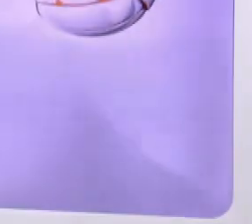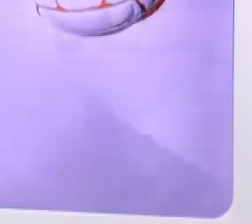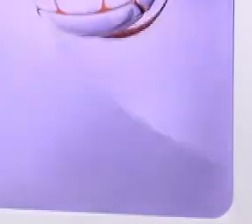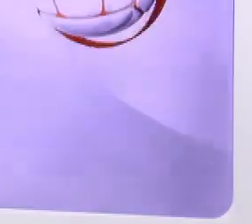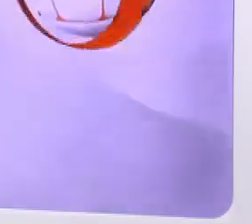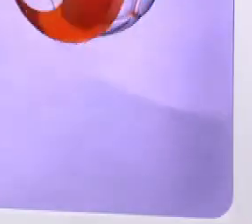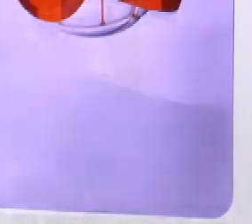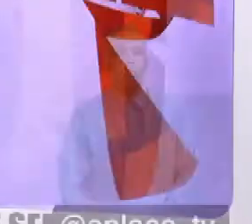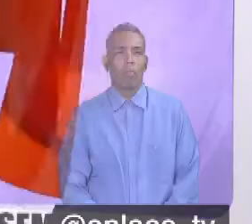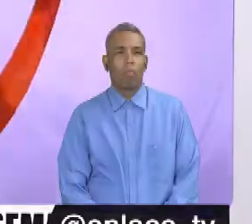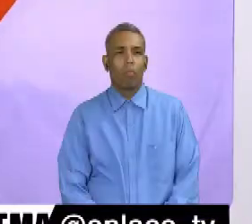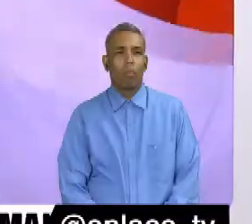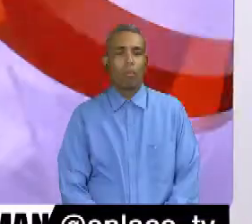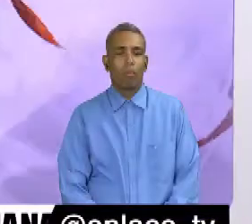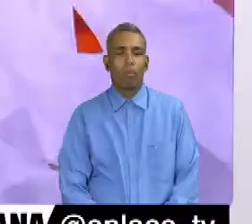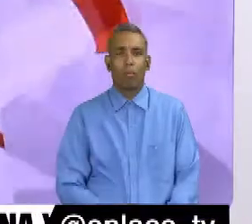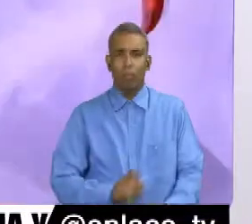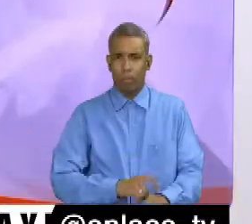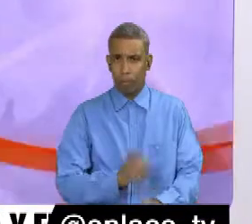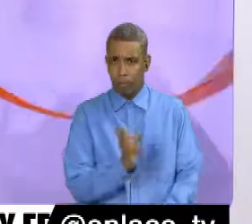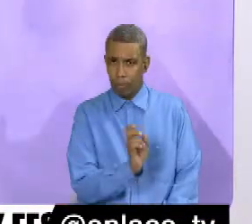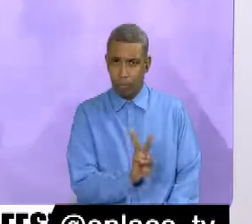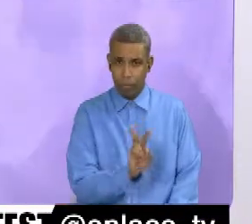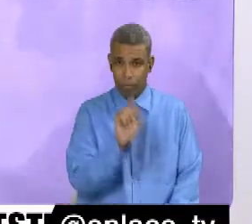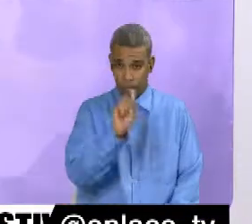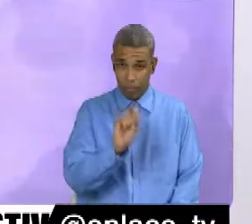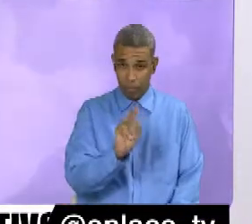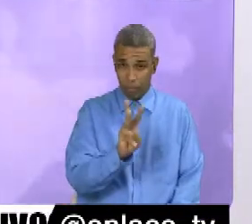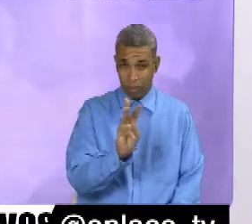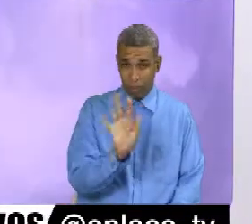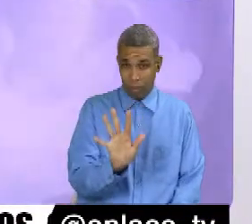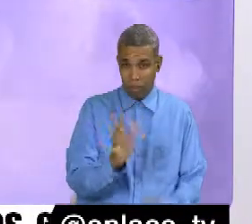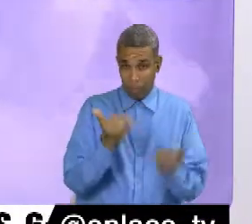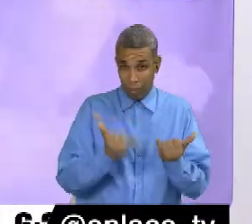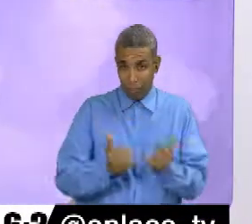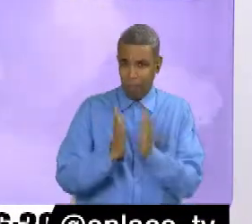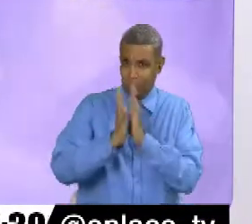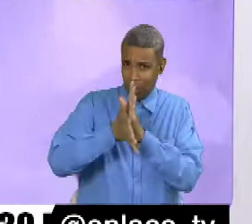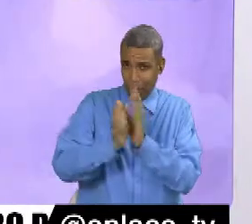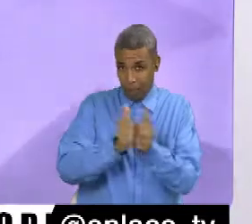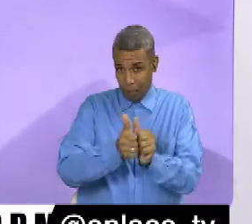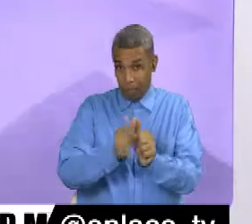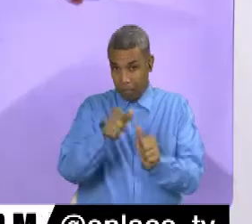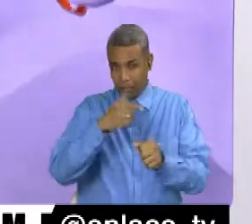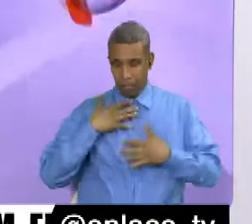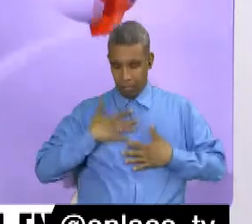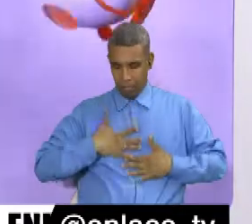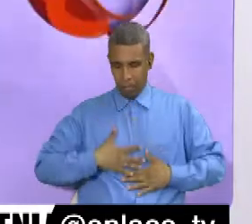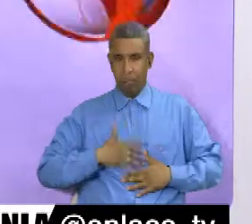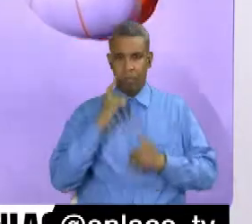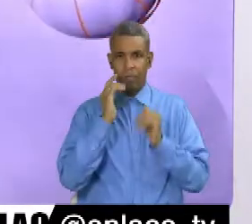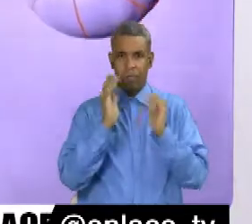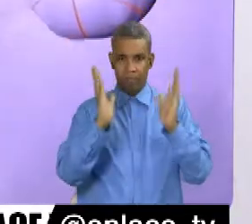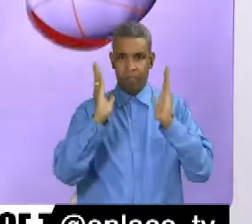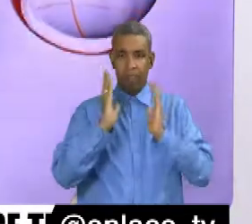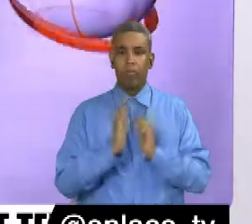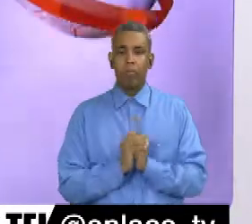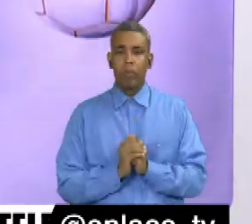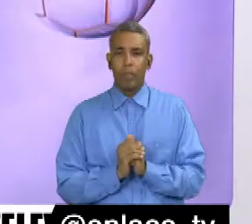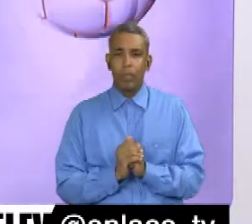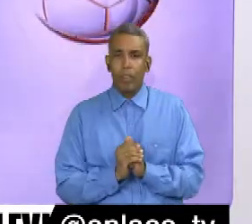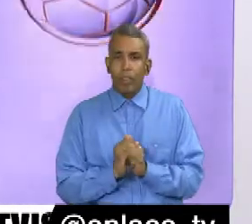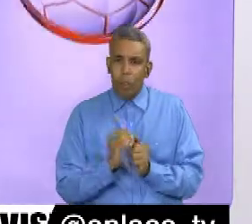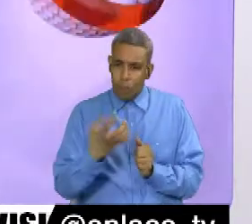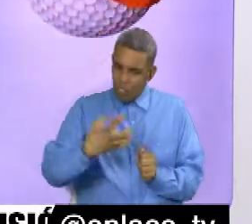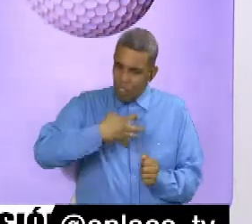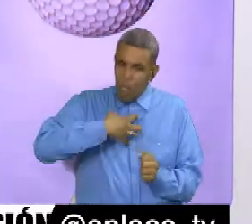Y 35 minutos del mediodía, ya está aquí toda la información deportiva, pónganse cómodos. Ya está todo listo para que la Vuelta a Colombia regrese a Barranca